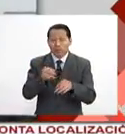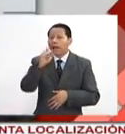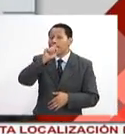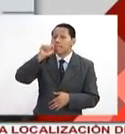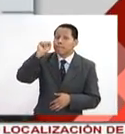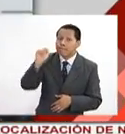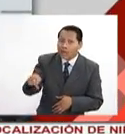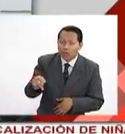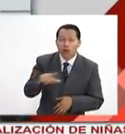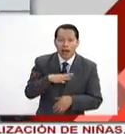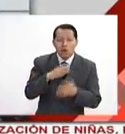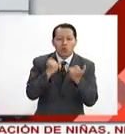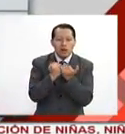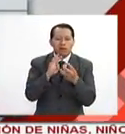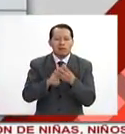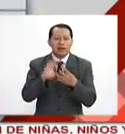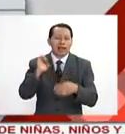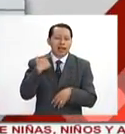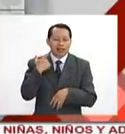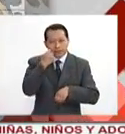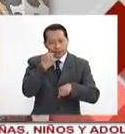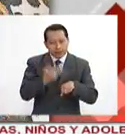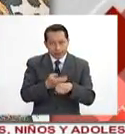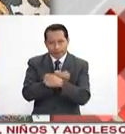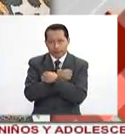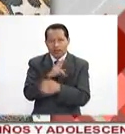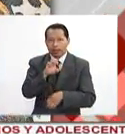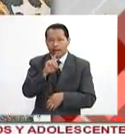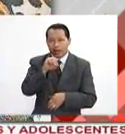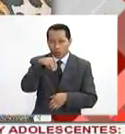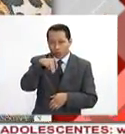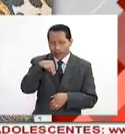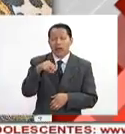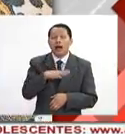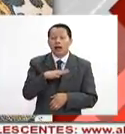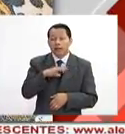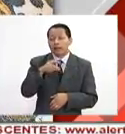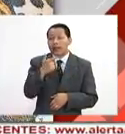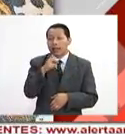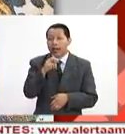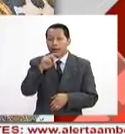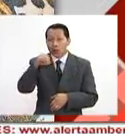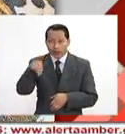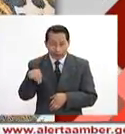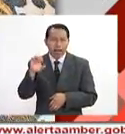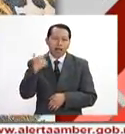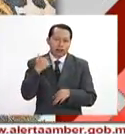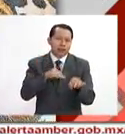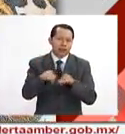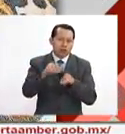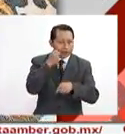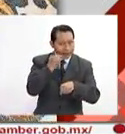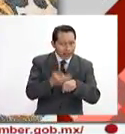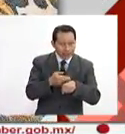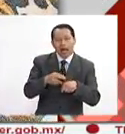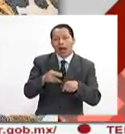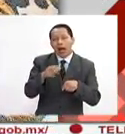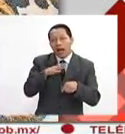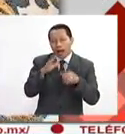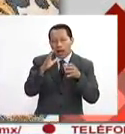mismo caso se encuentran en prisión preventiva el exsecretario de Educación Ricardo N., así como Gerardo N., exfuncionarios de la Secretaría de Hacienda